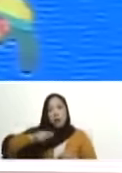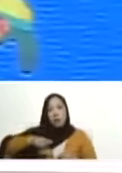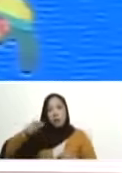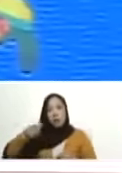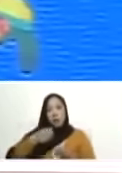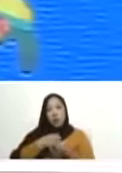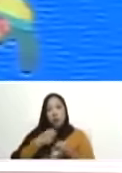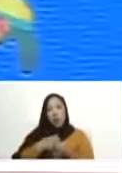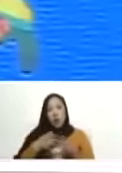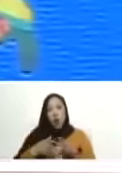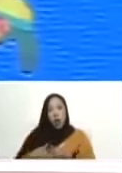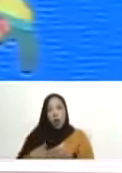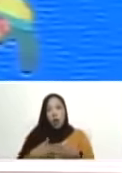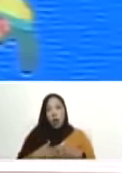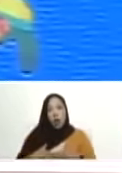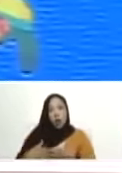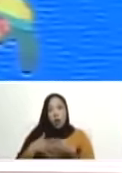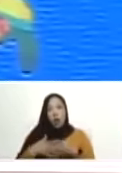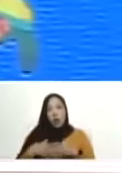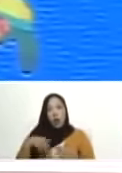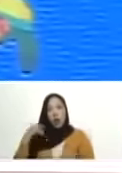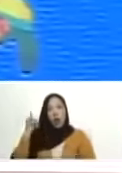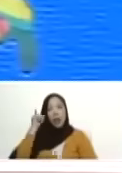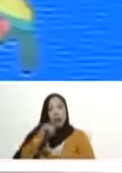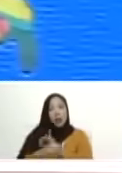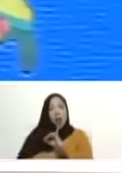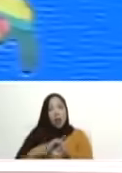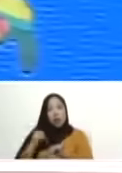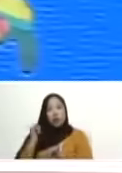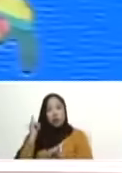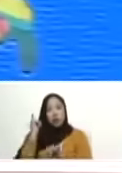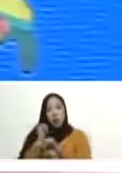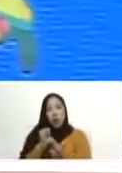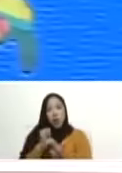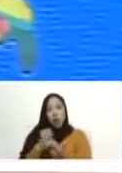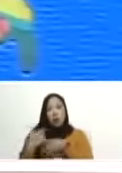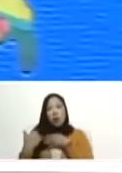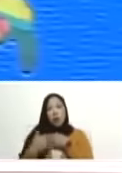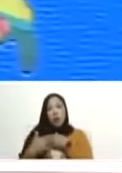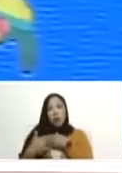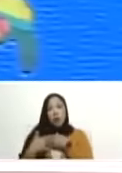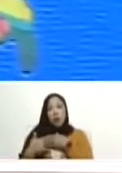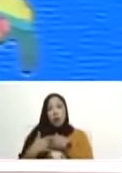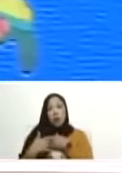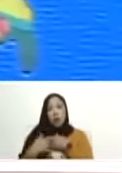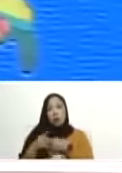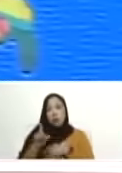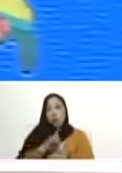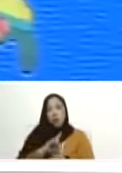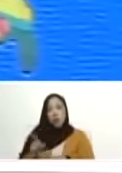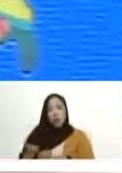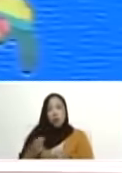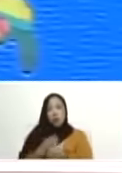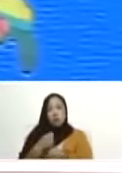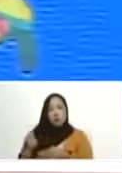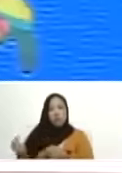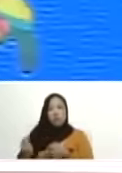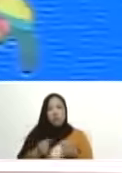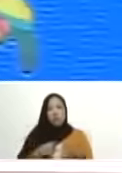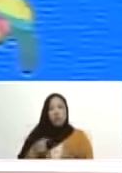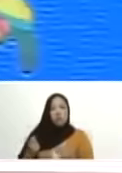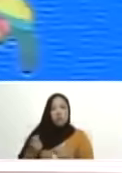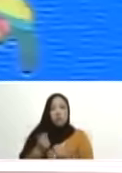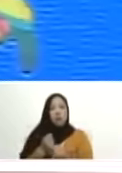y algunos medios de comunicación internacionales que señalan que no se debe convocar a